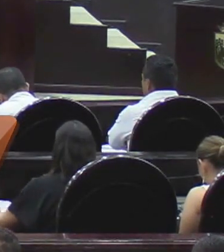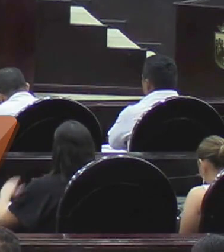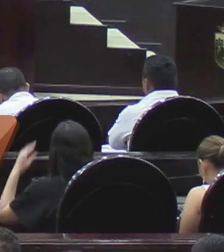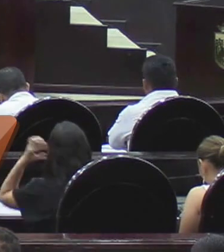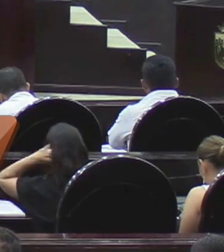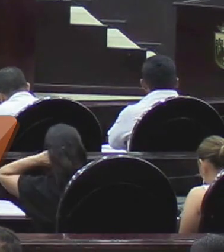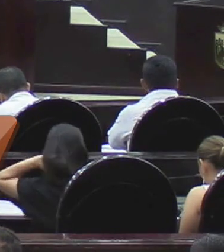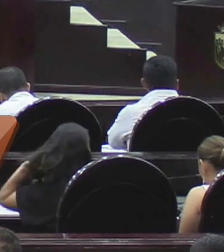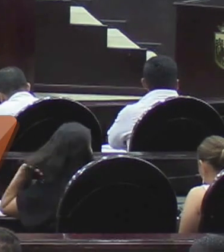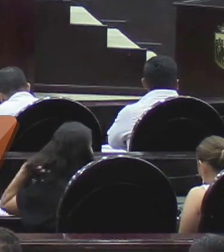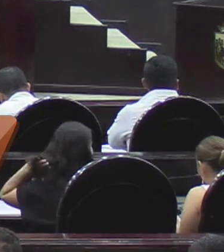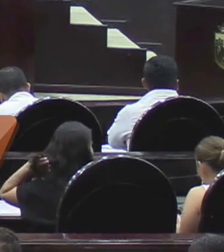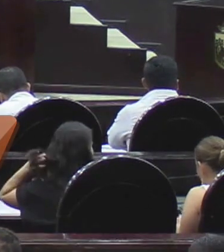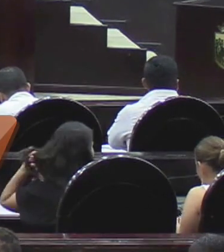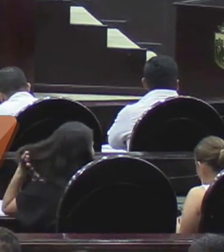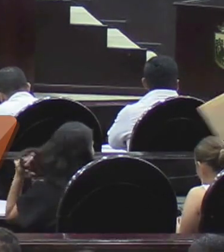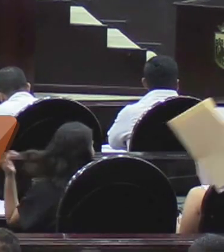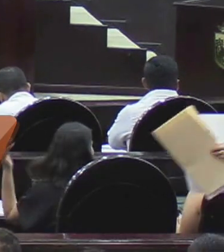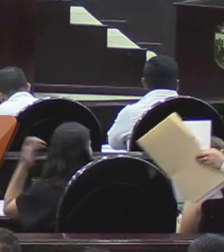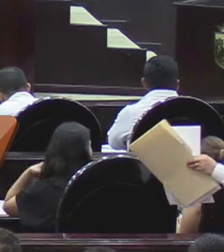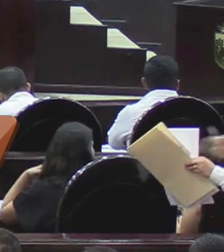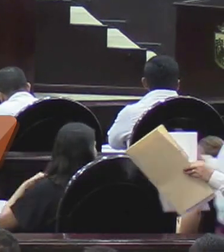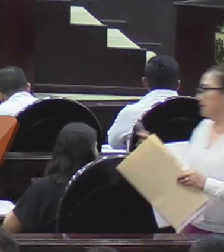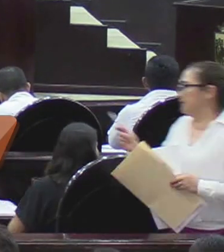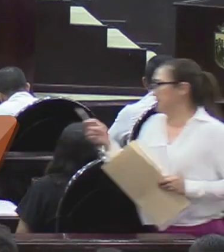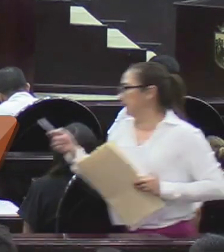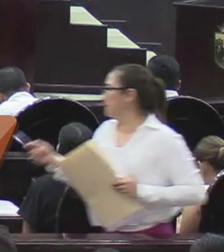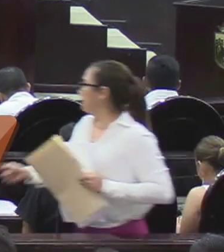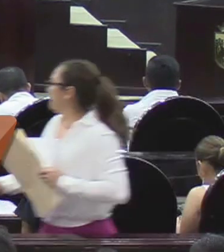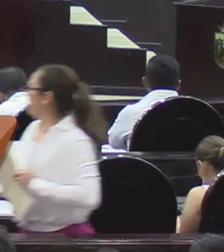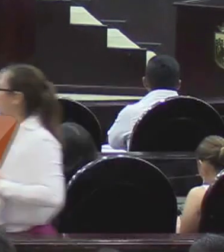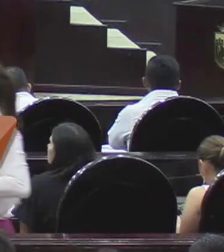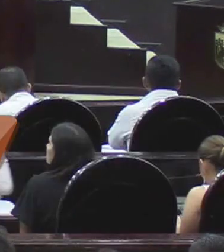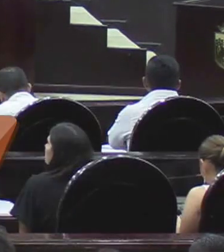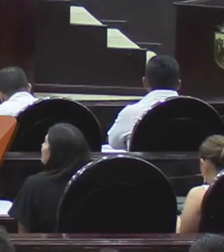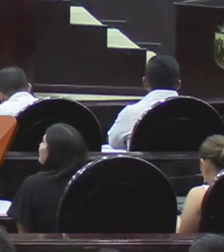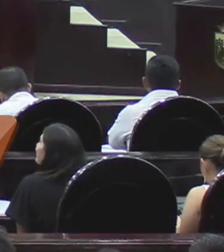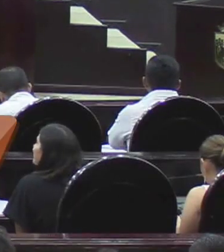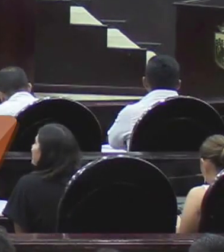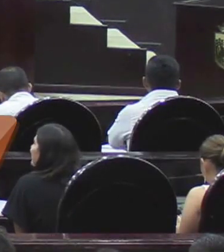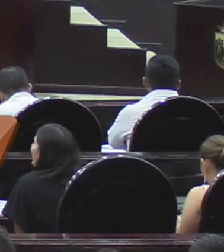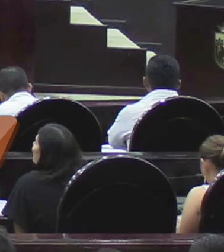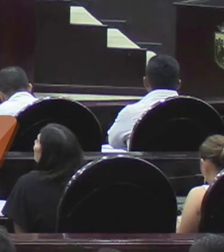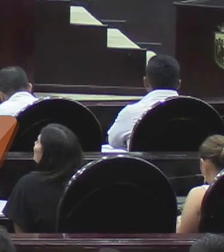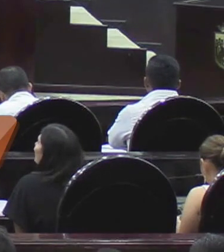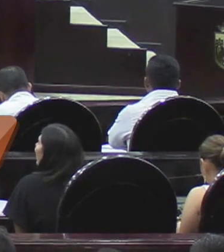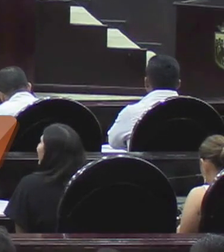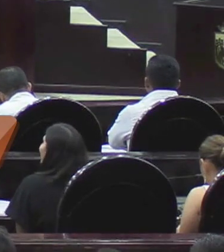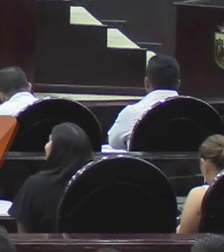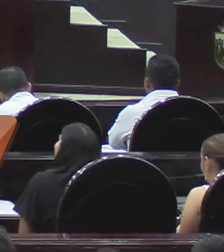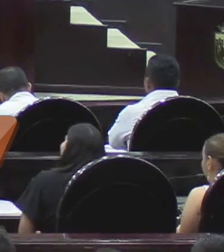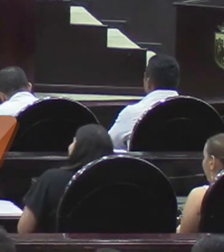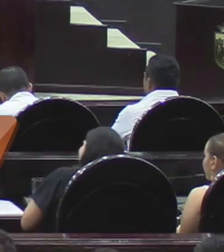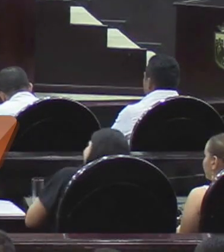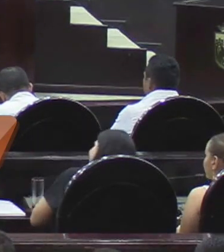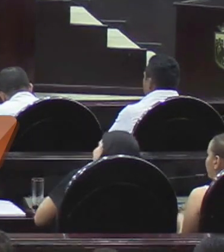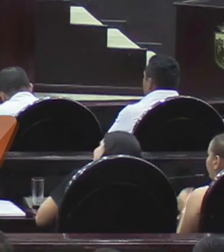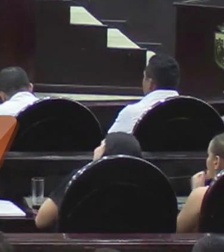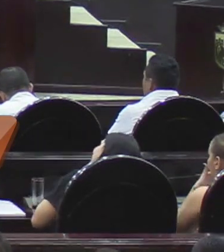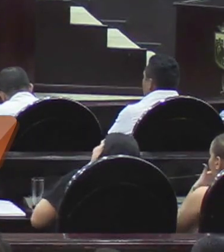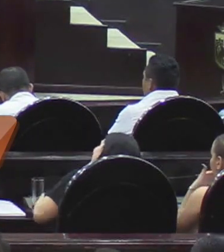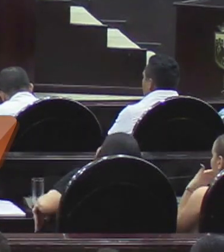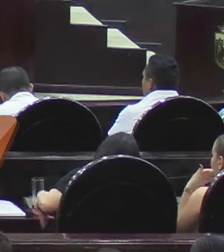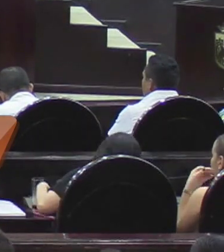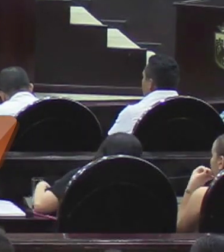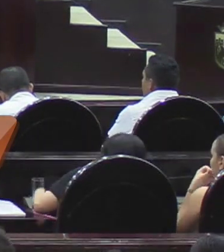villamonte Pérez del partido Morena con el tema carrera corriendo con el corazón